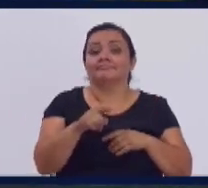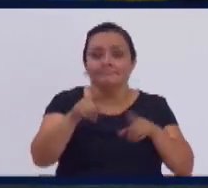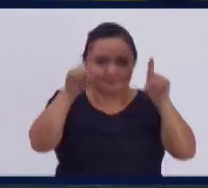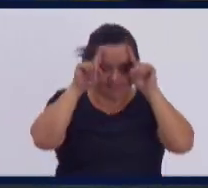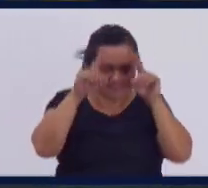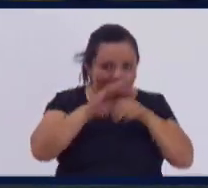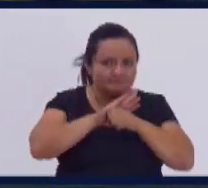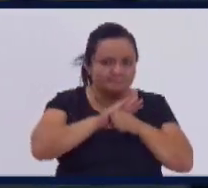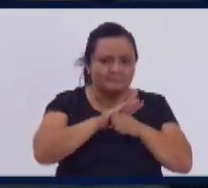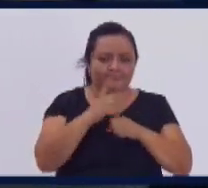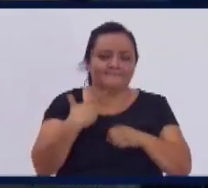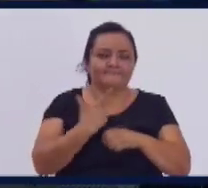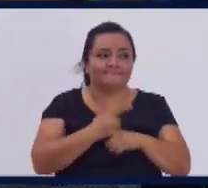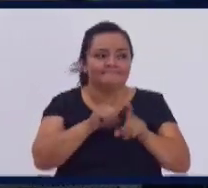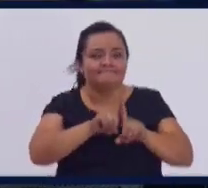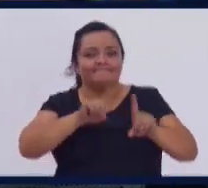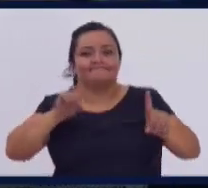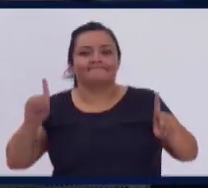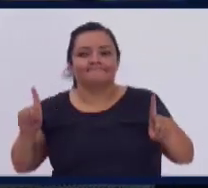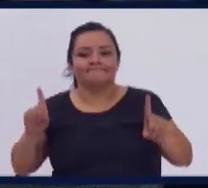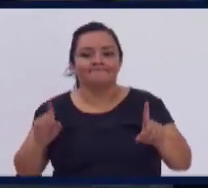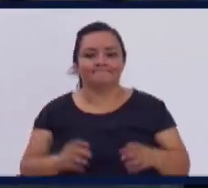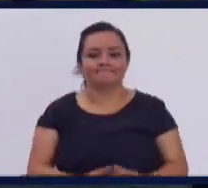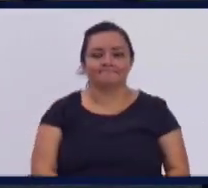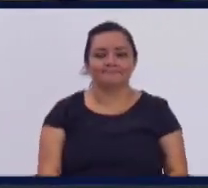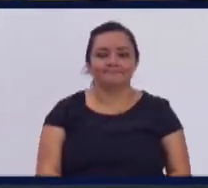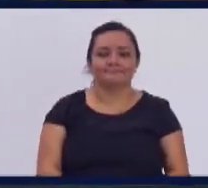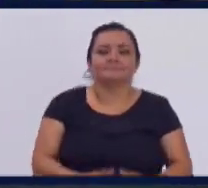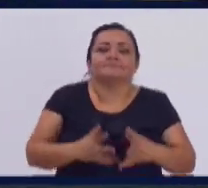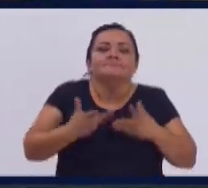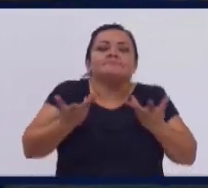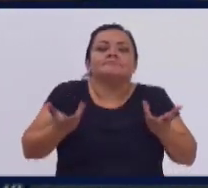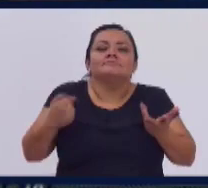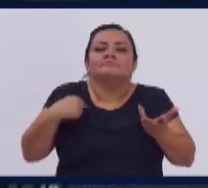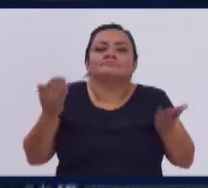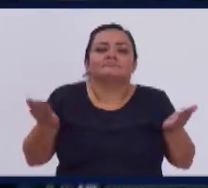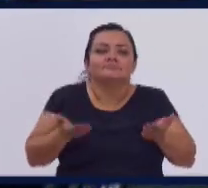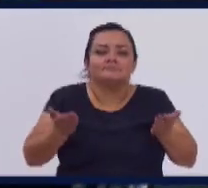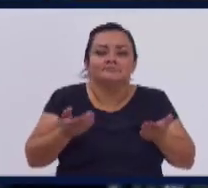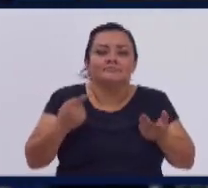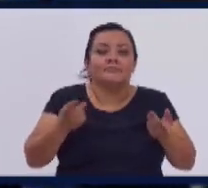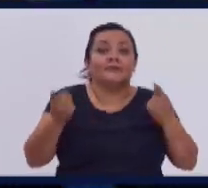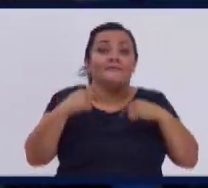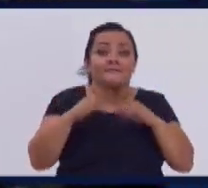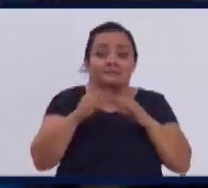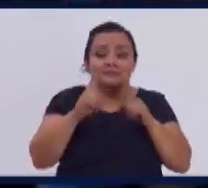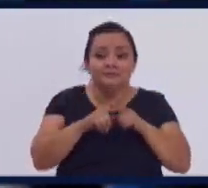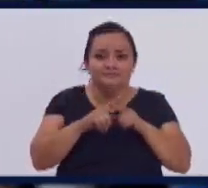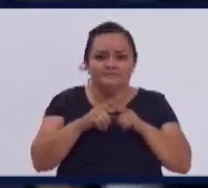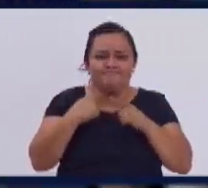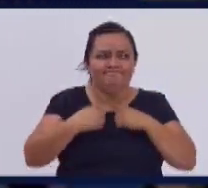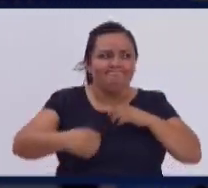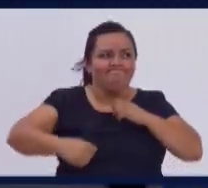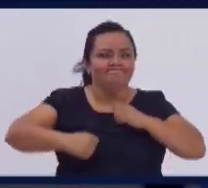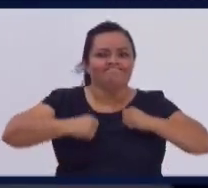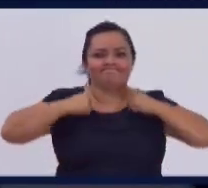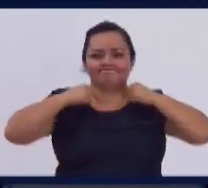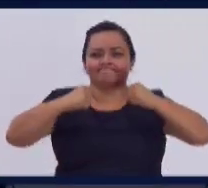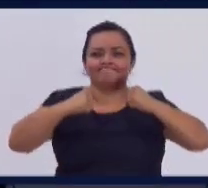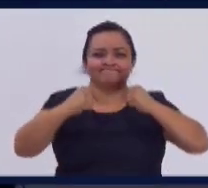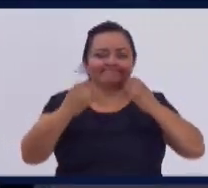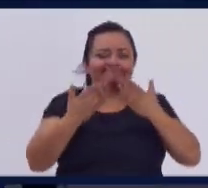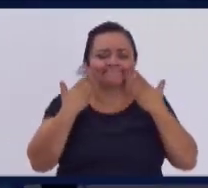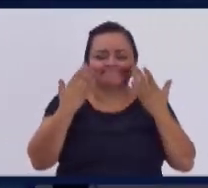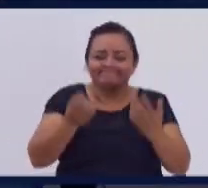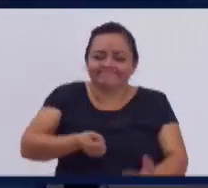diablo y huirá de vosotros. Entonces, ¿qué hago, pastor, cuando vengo a la iglesia? Me recargo, me